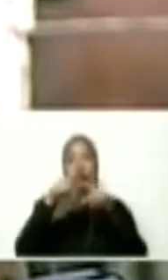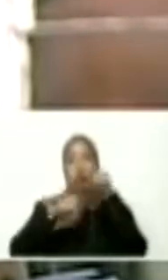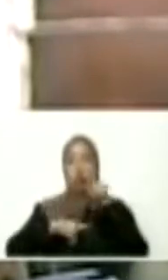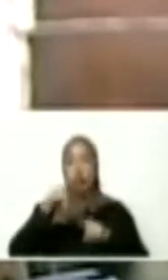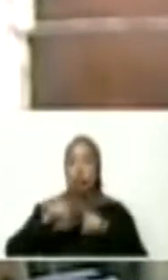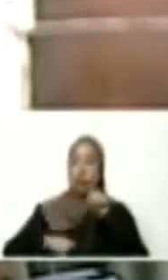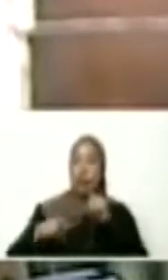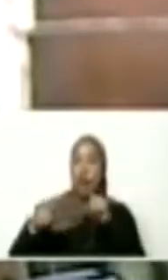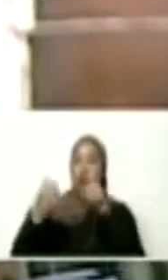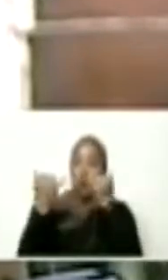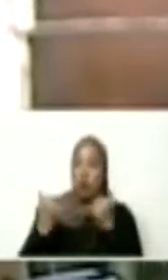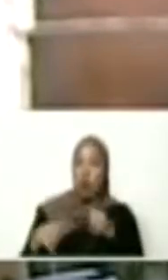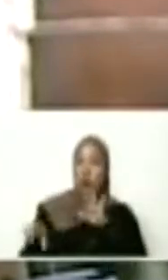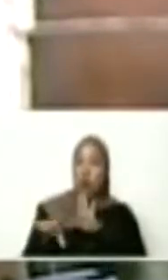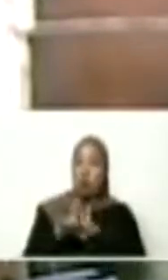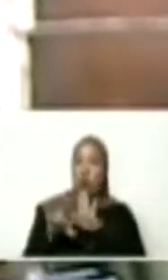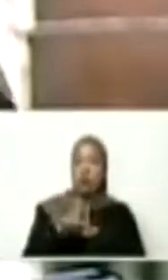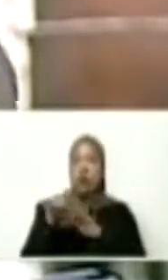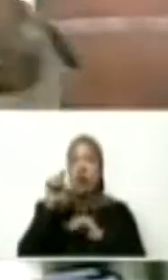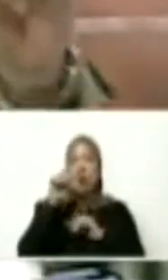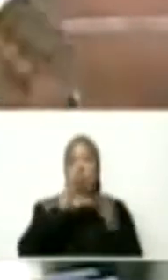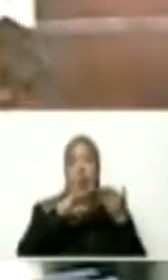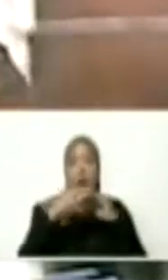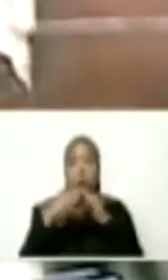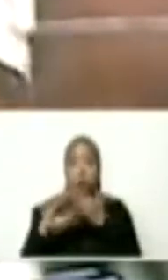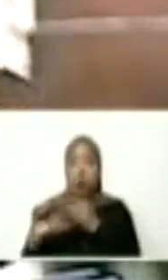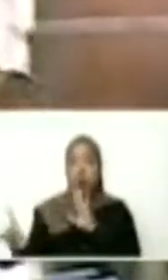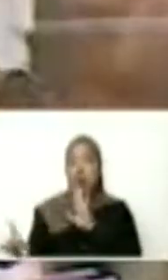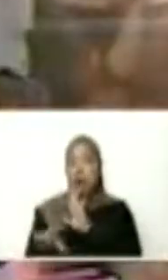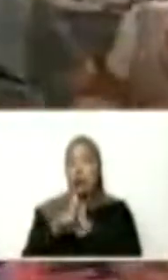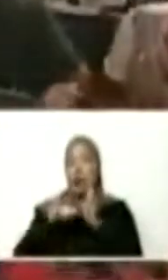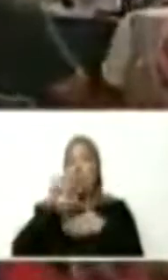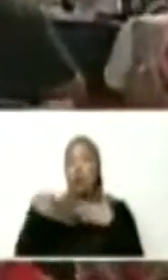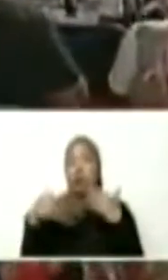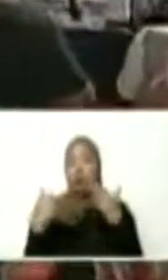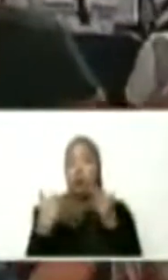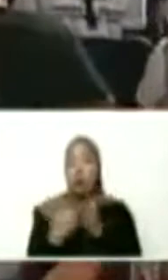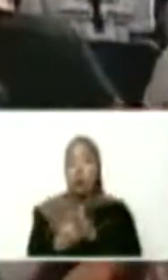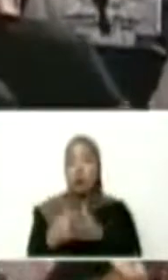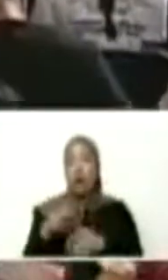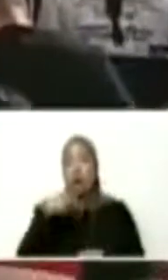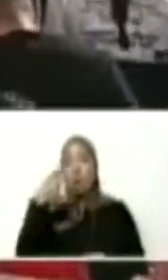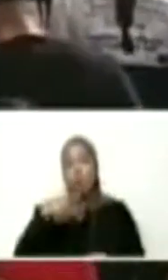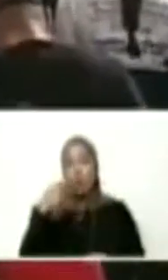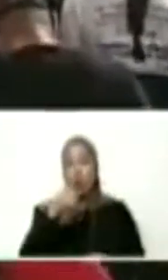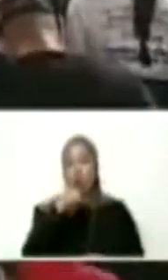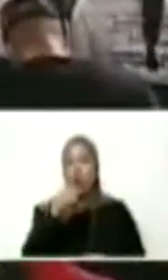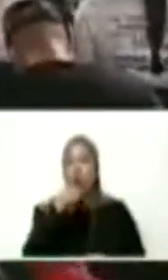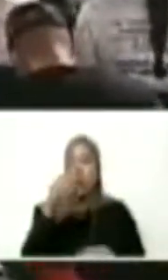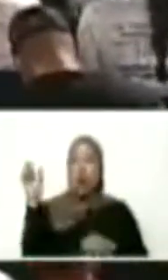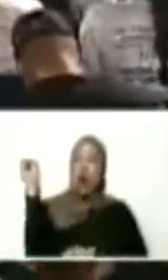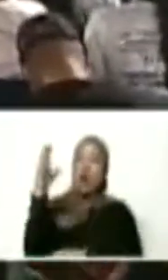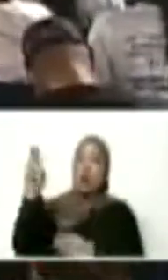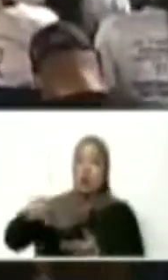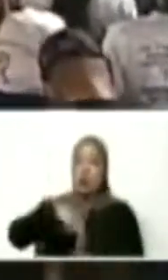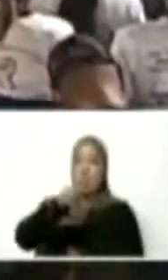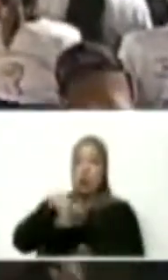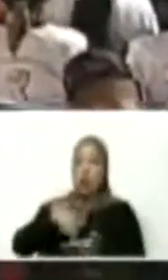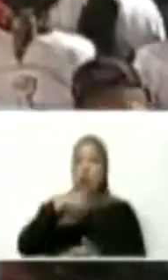infraestructura establecida en las leyes del Poder Popular. Todas las leyes a nivel del Poder Popular y la Asamblea Nacional.